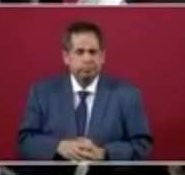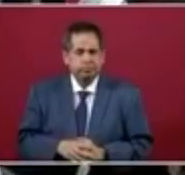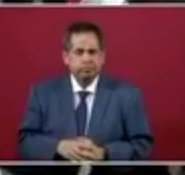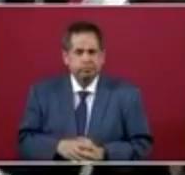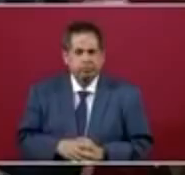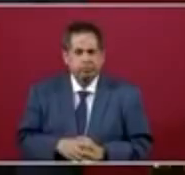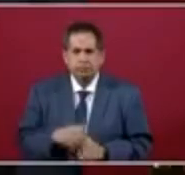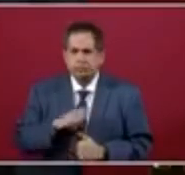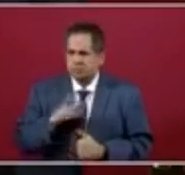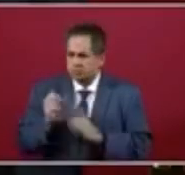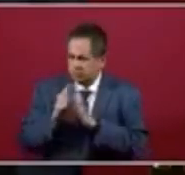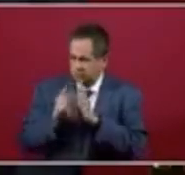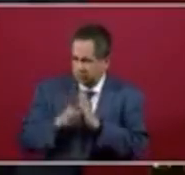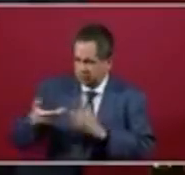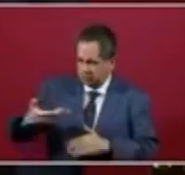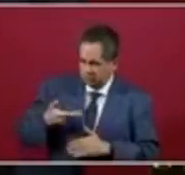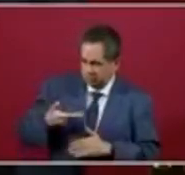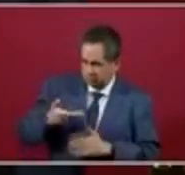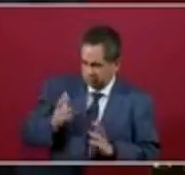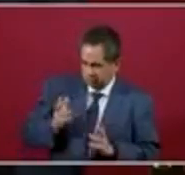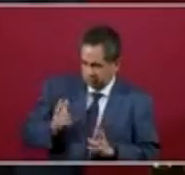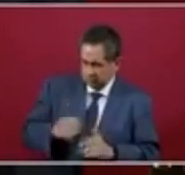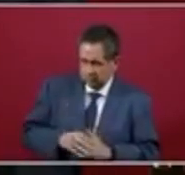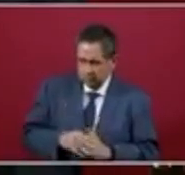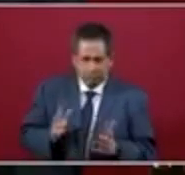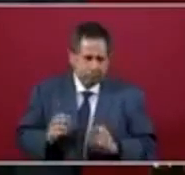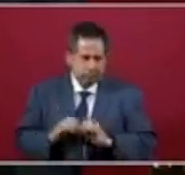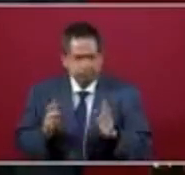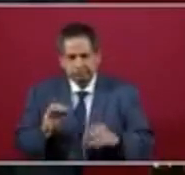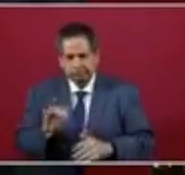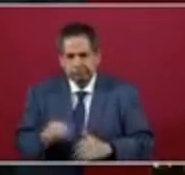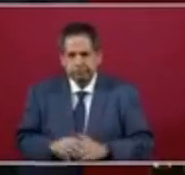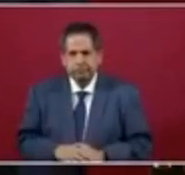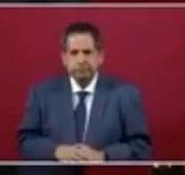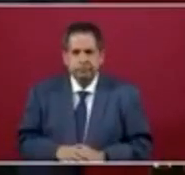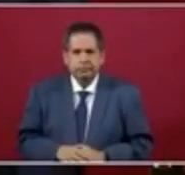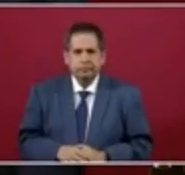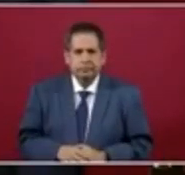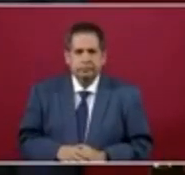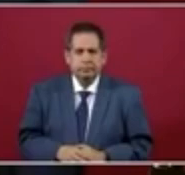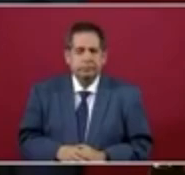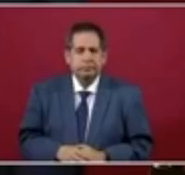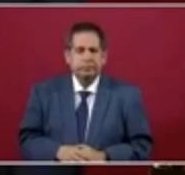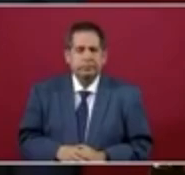¿hay solicitudes? Sí. Sí, claro.